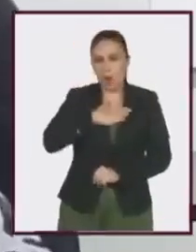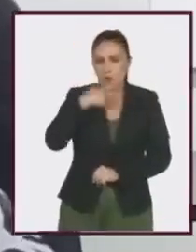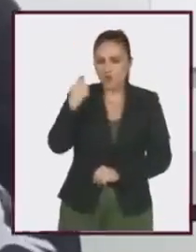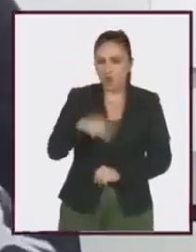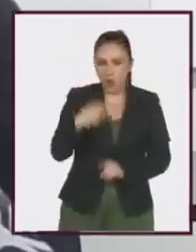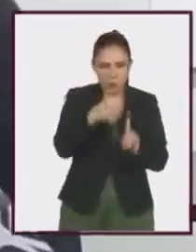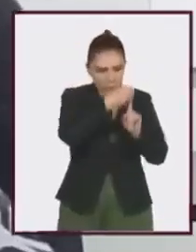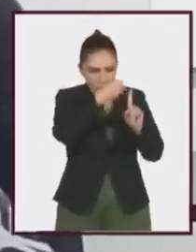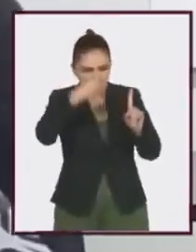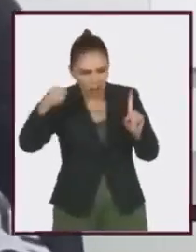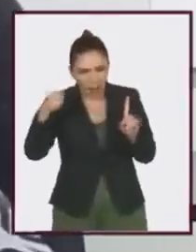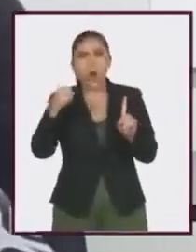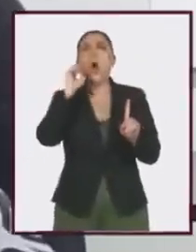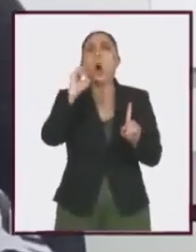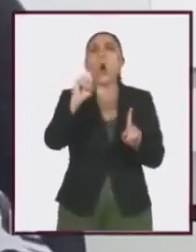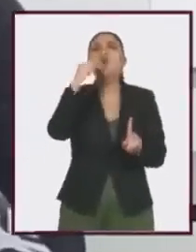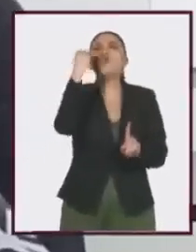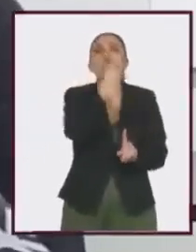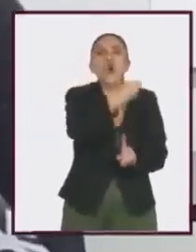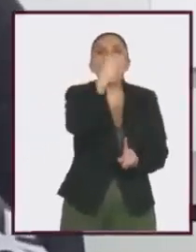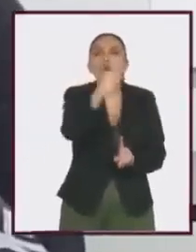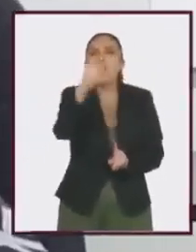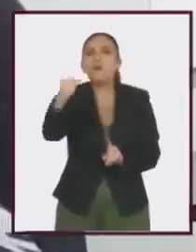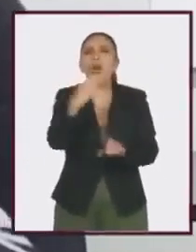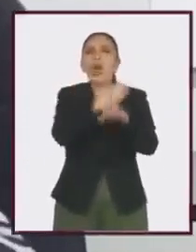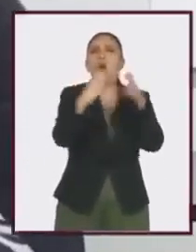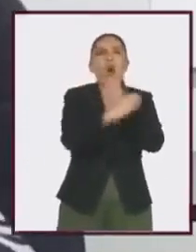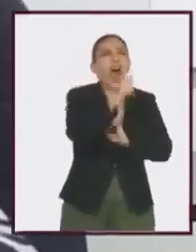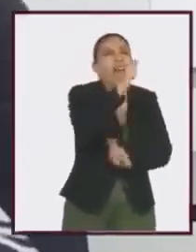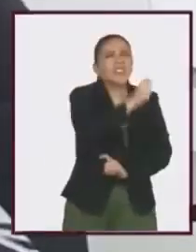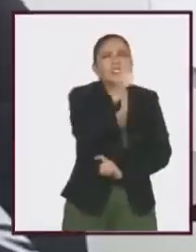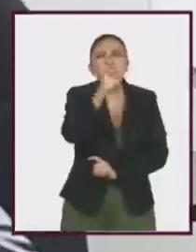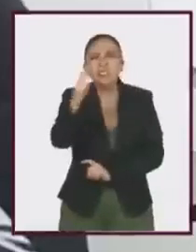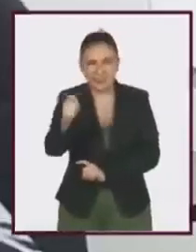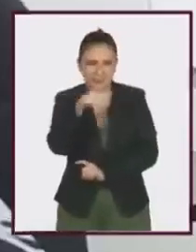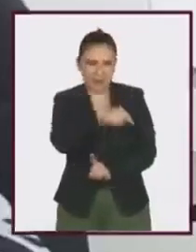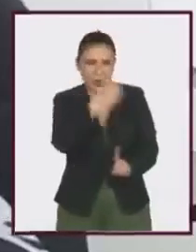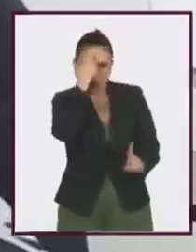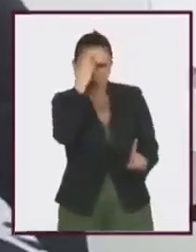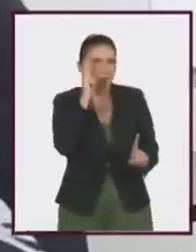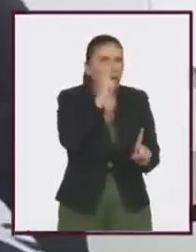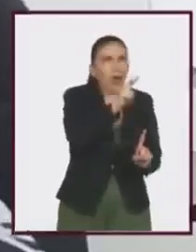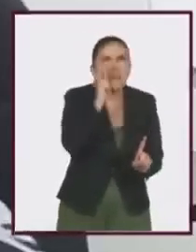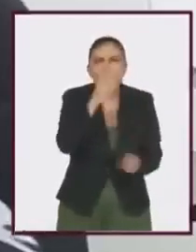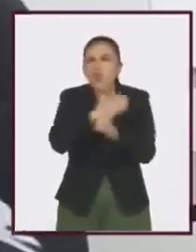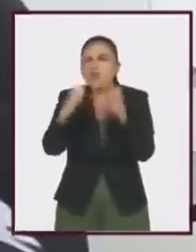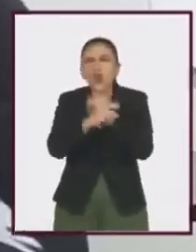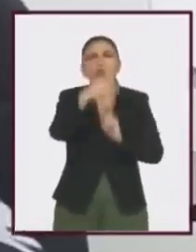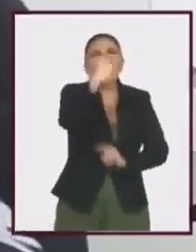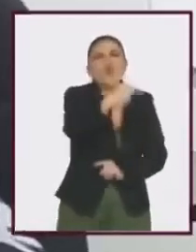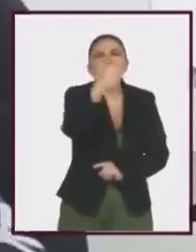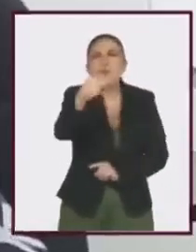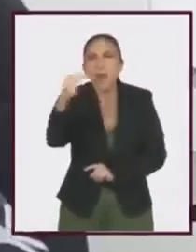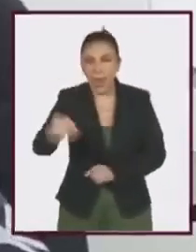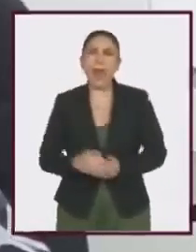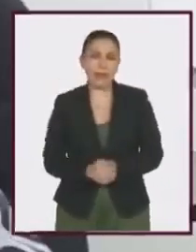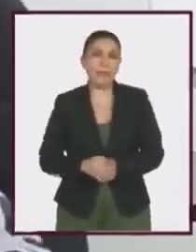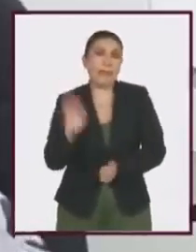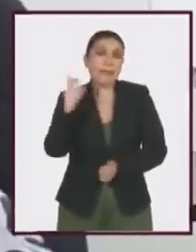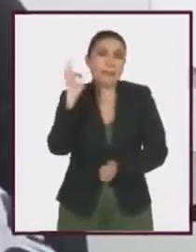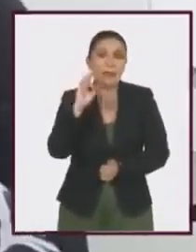nombre también de algunos objetos que resultan familiares para el alumno. Si estamos en un